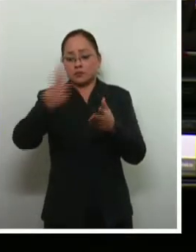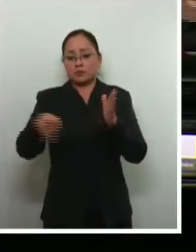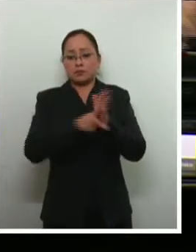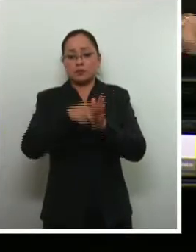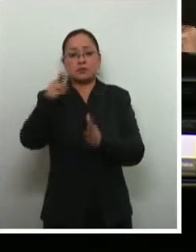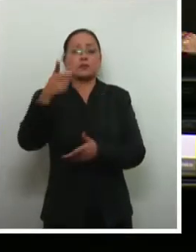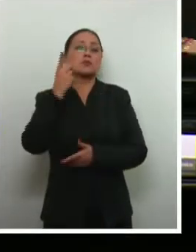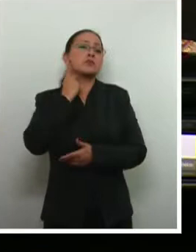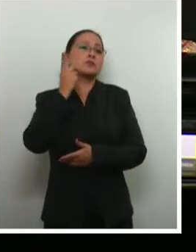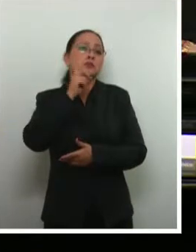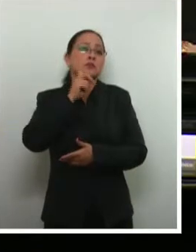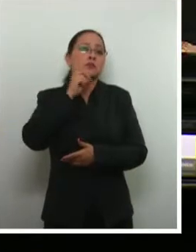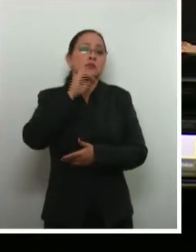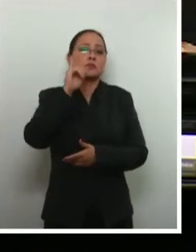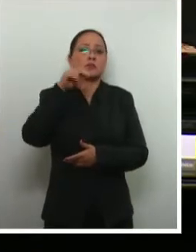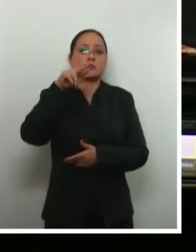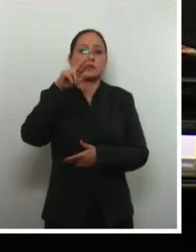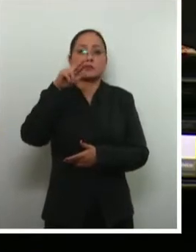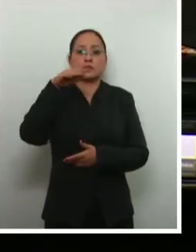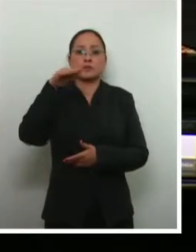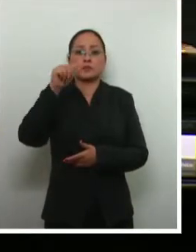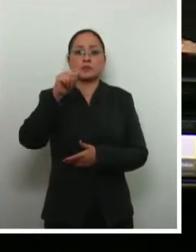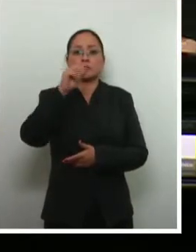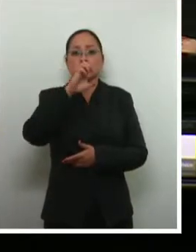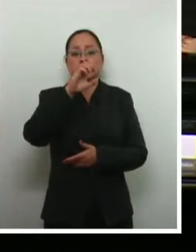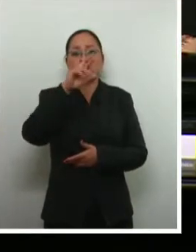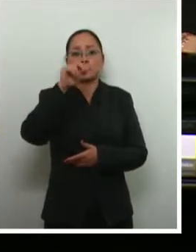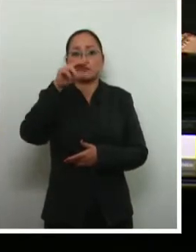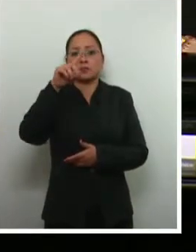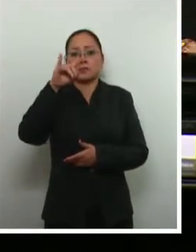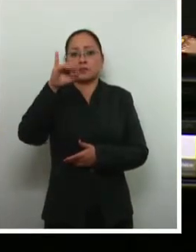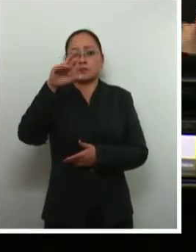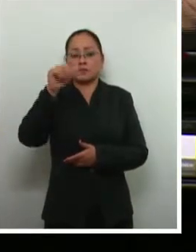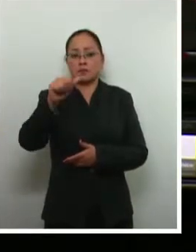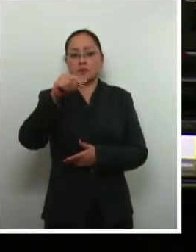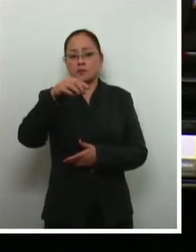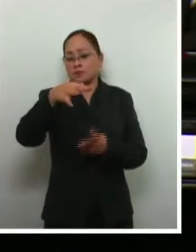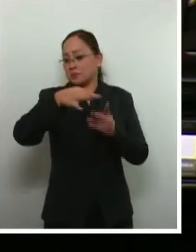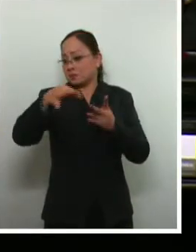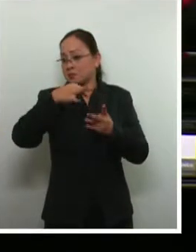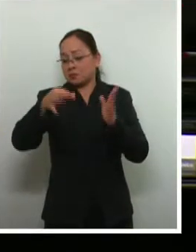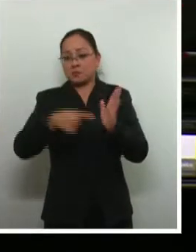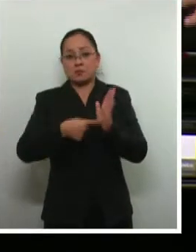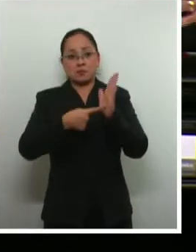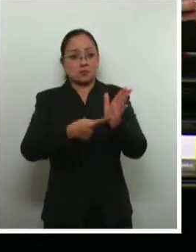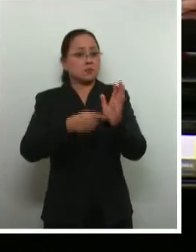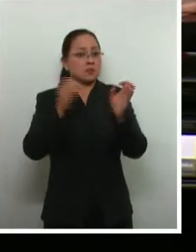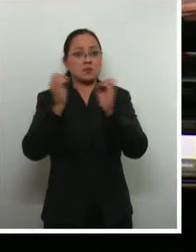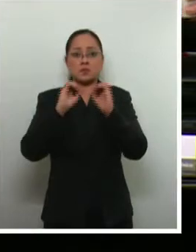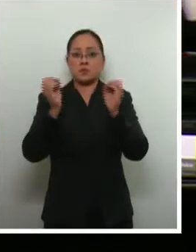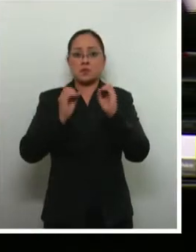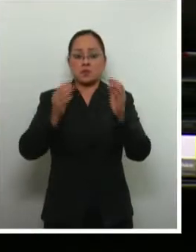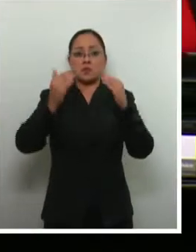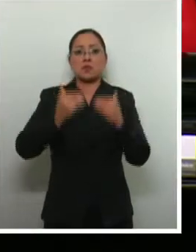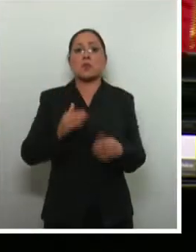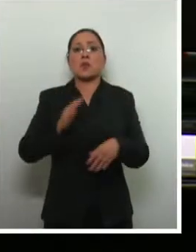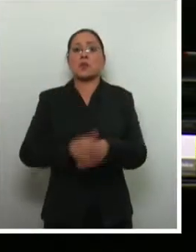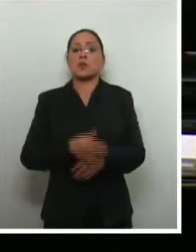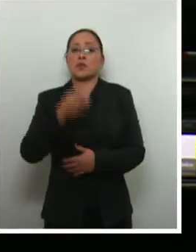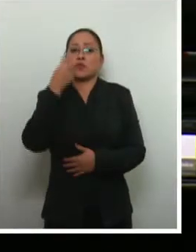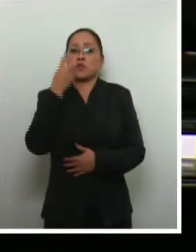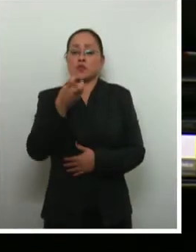la diputada Irmeréndira Sandoval y que finalmente no se presentaron las reservas, motivo por el